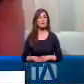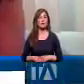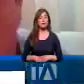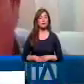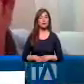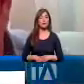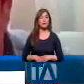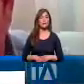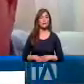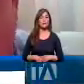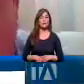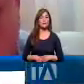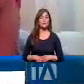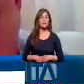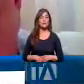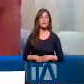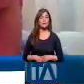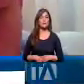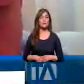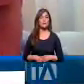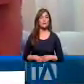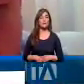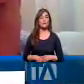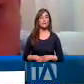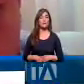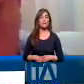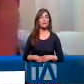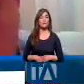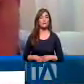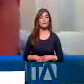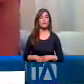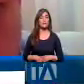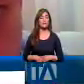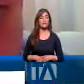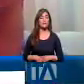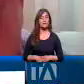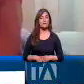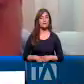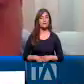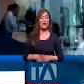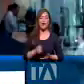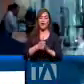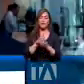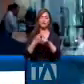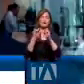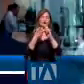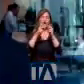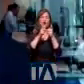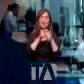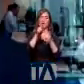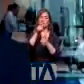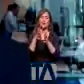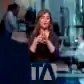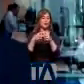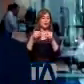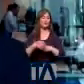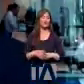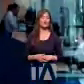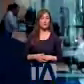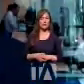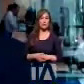fisco para que pueda con ello suplir sus necesidades múltiples. Lo que quiere el gobierno ecuatoriano